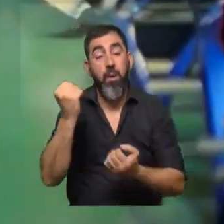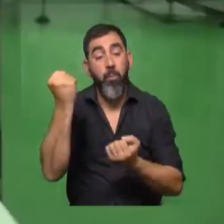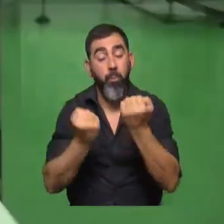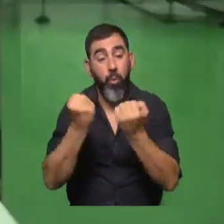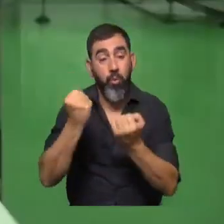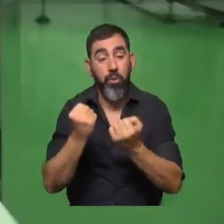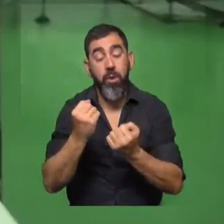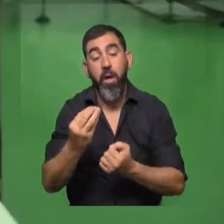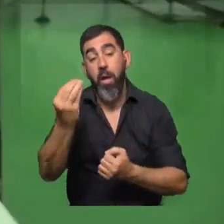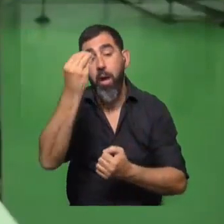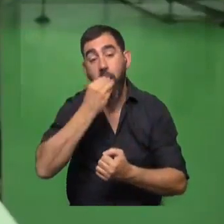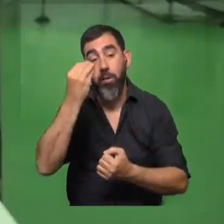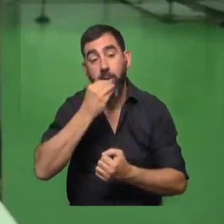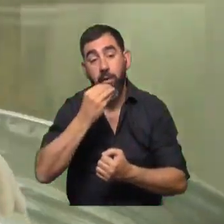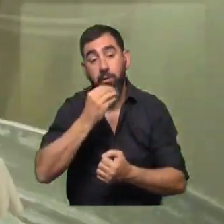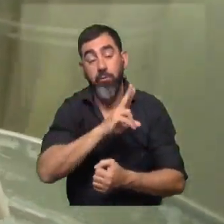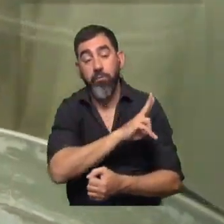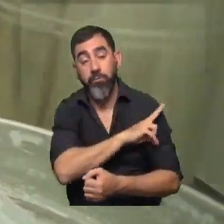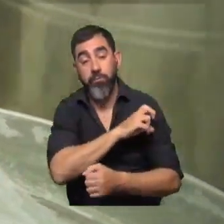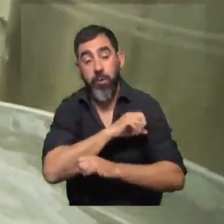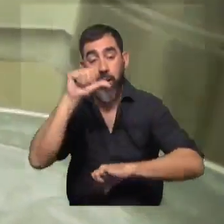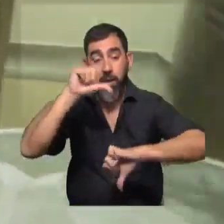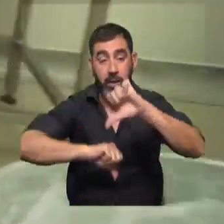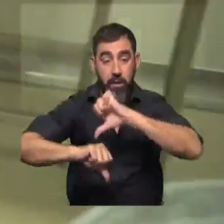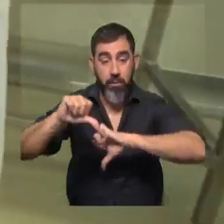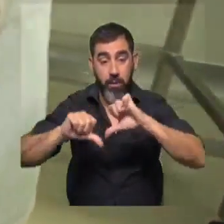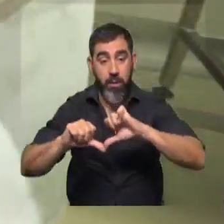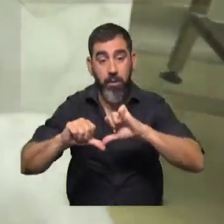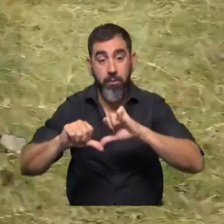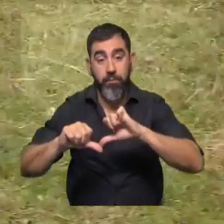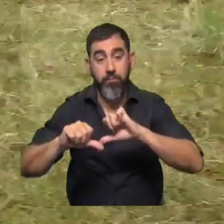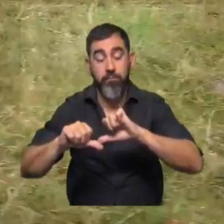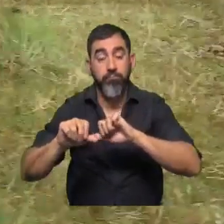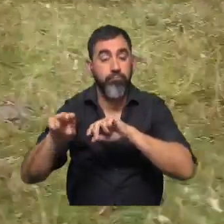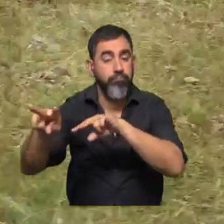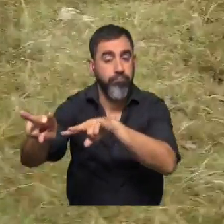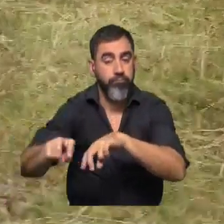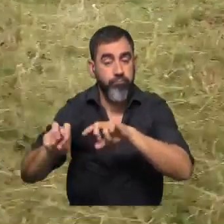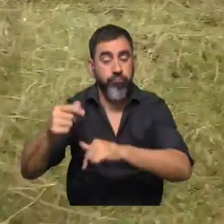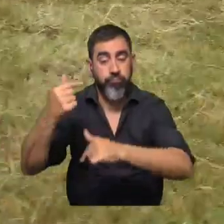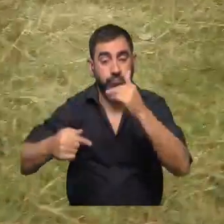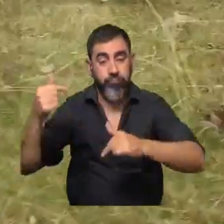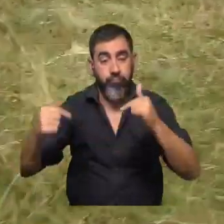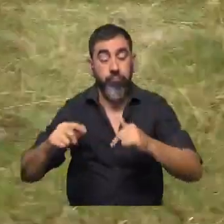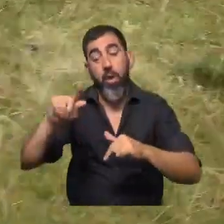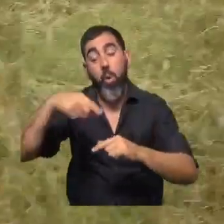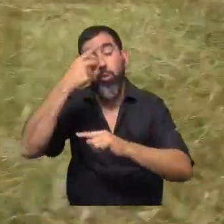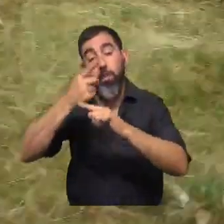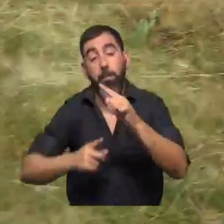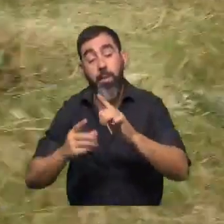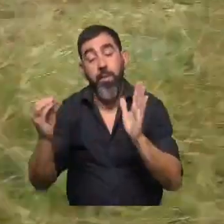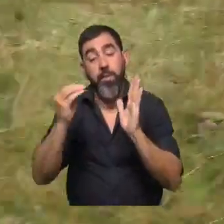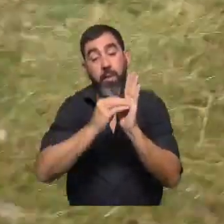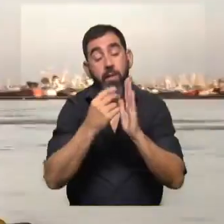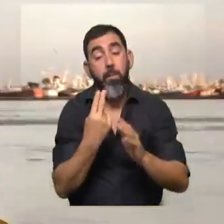transporte, alimentos, química, sobre todo farma, y agrobiológicos. La otra mitad del patentamiento en Uruguay que